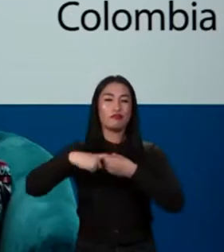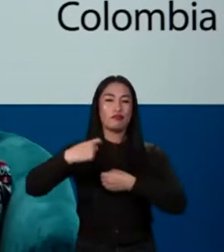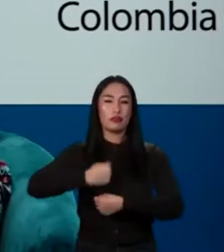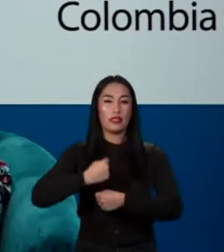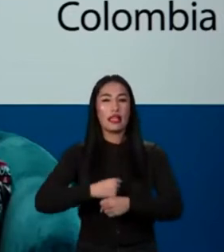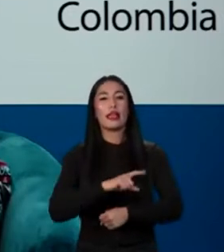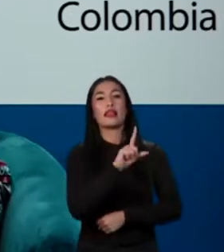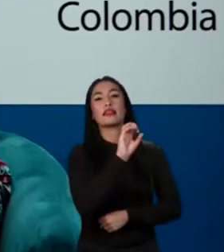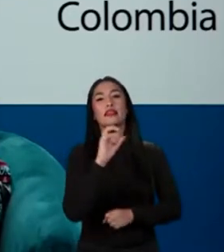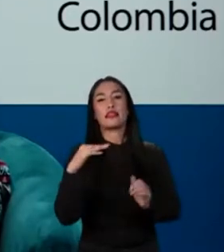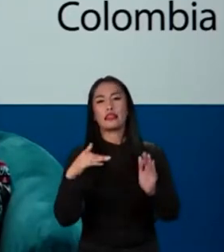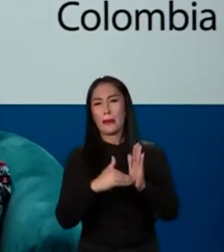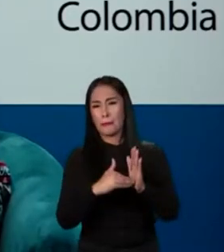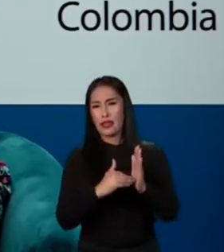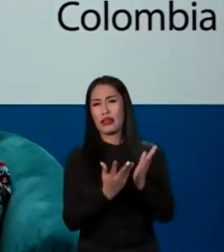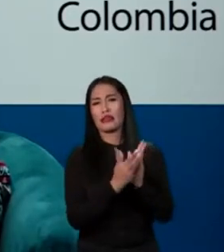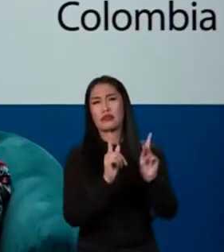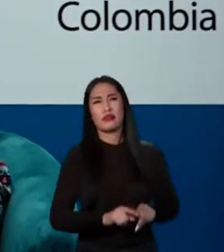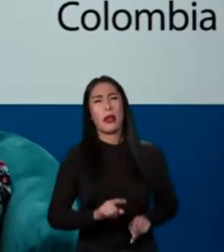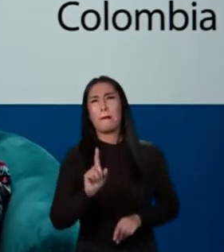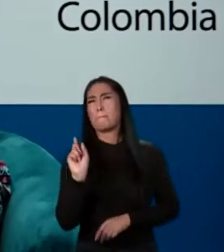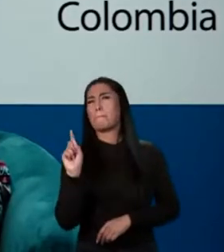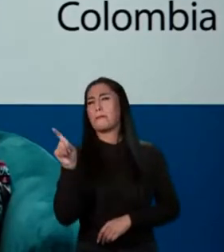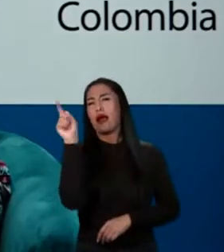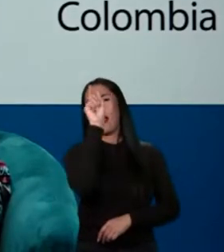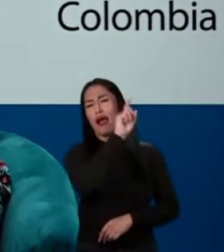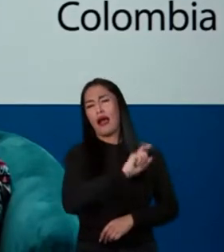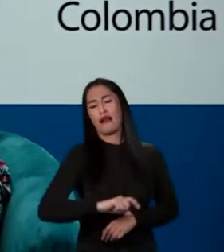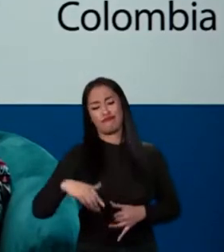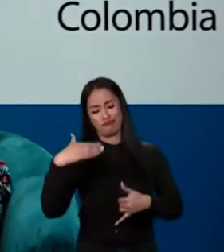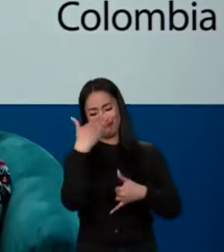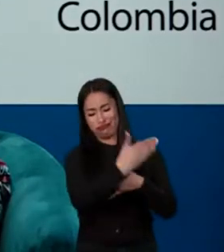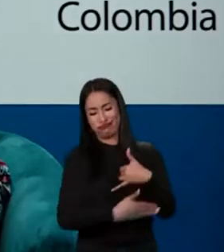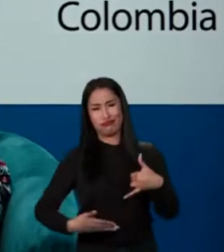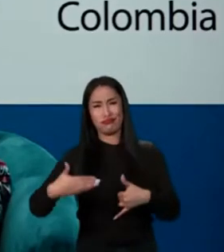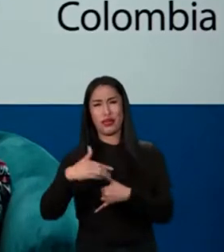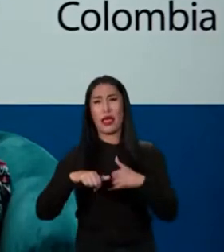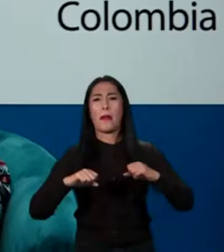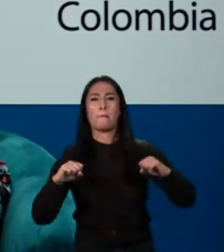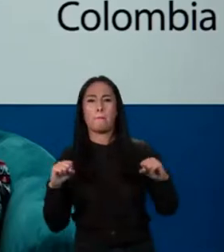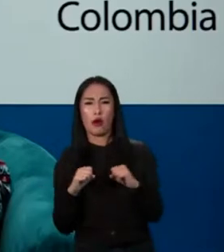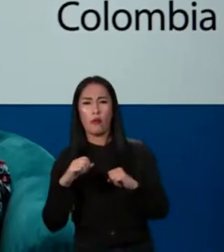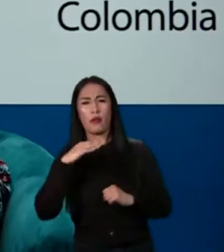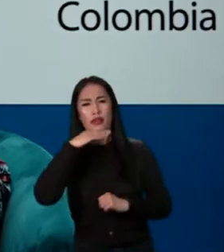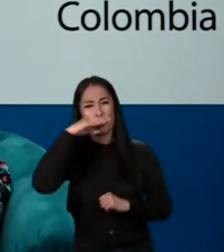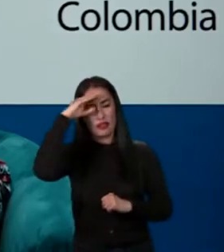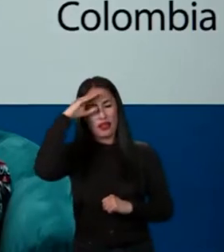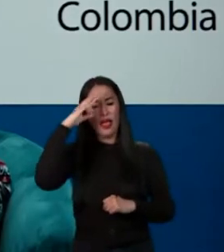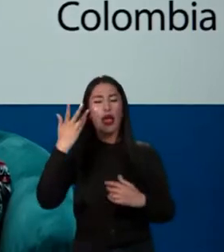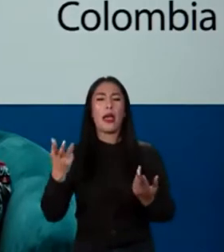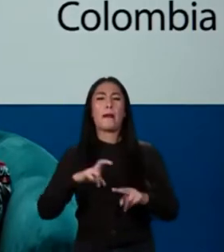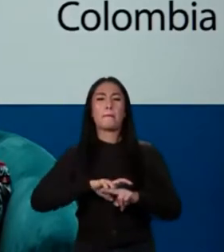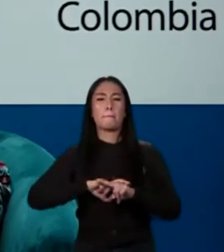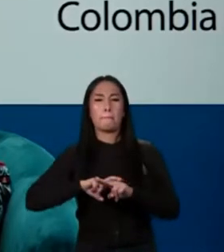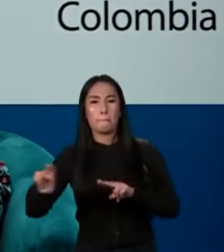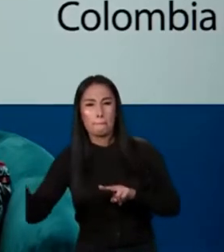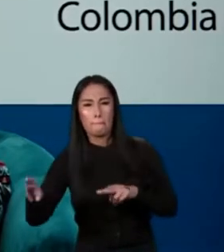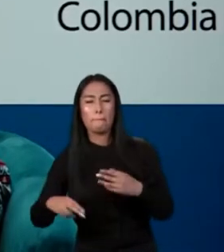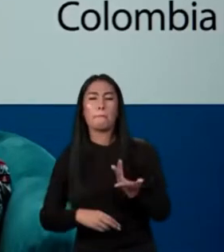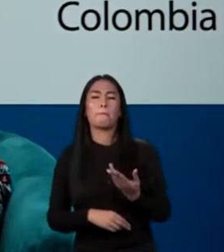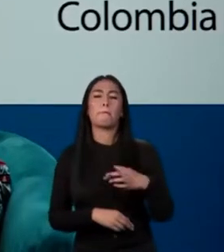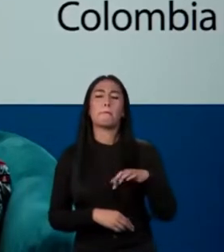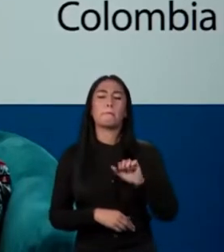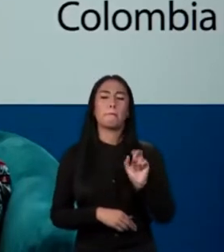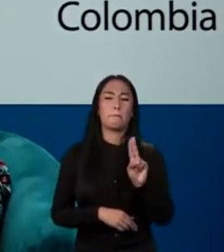ubicados en todos los extremos del país en bogotá medellín y manizales palmira la paz en el césar